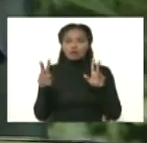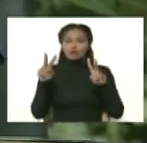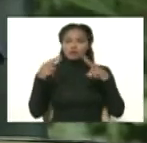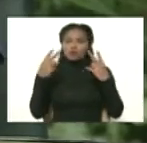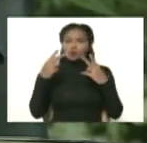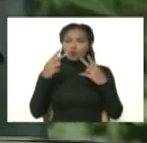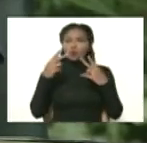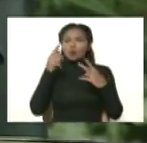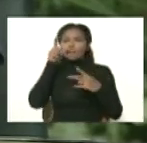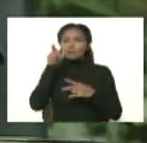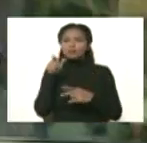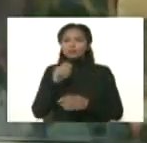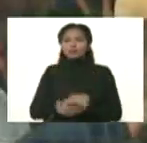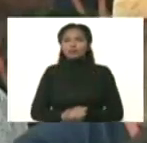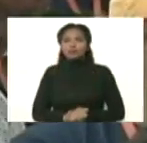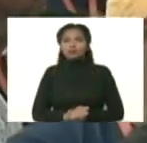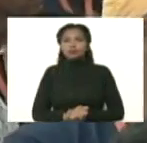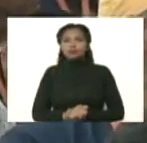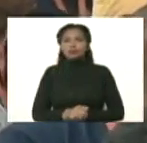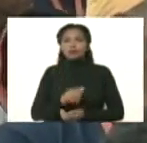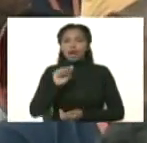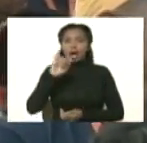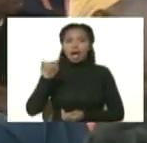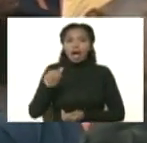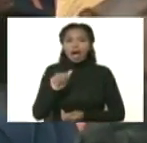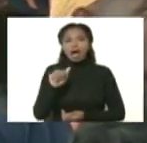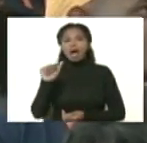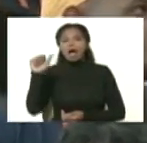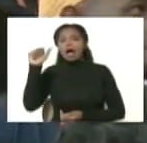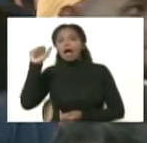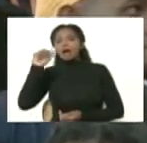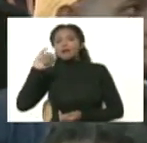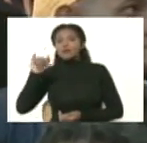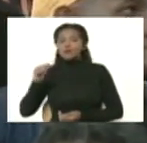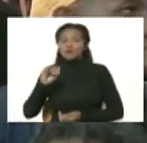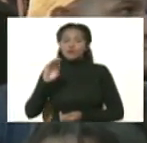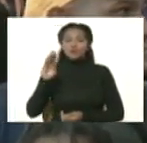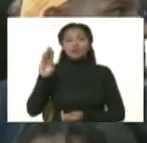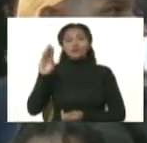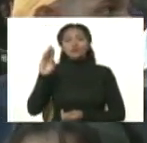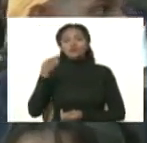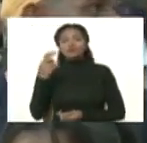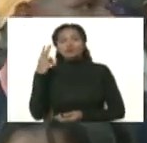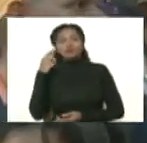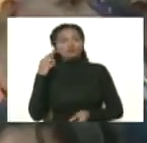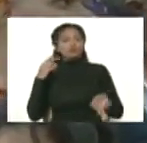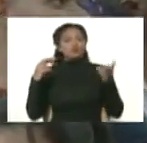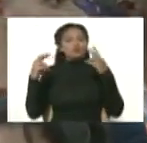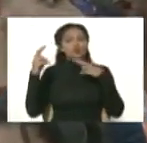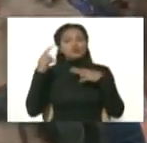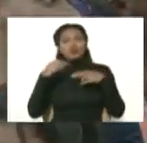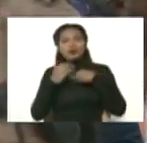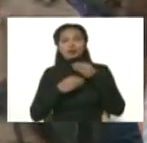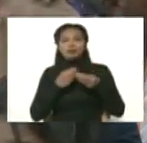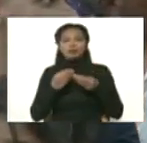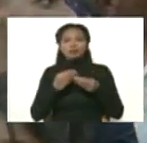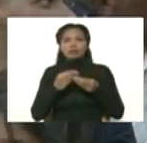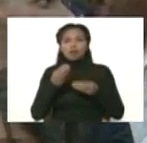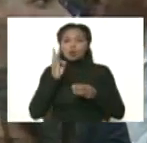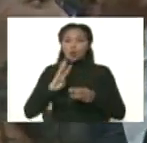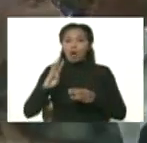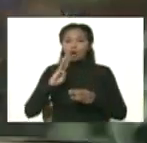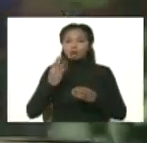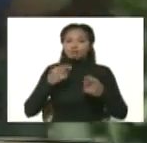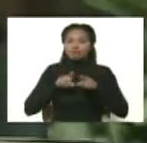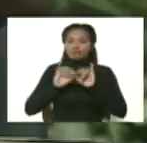un aján, un hum, aján, un hum, y el guá que nos